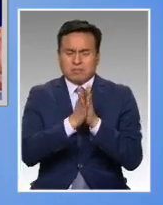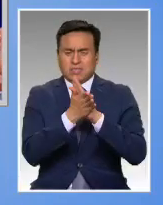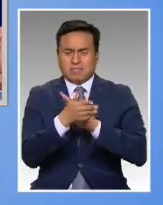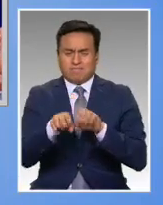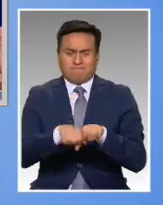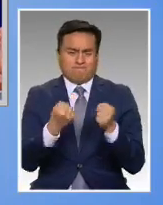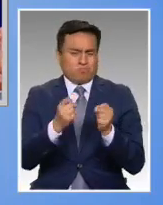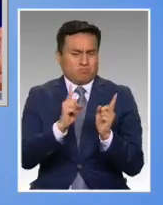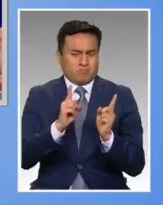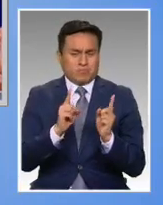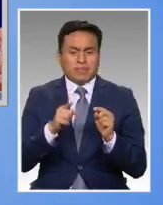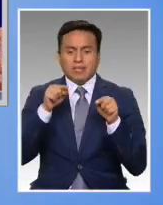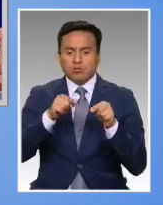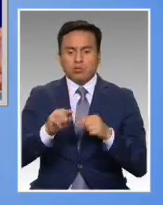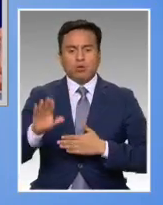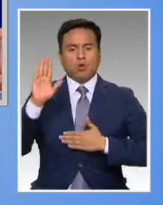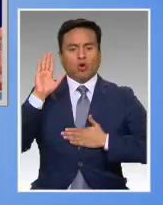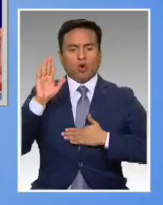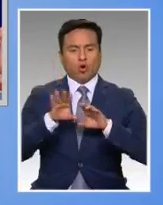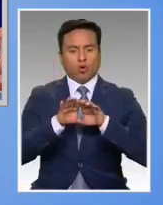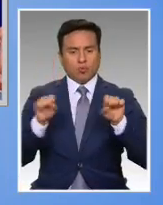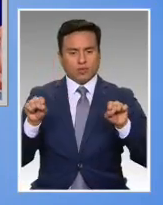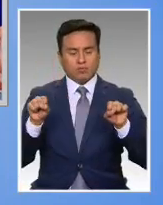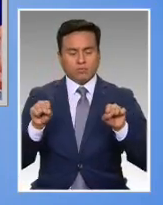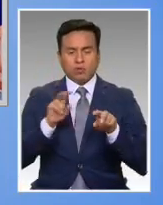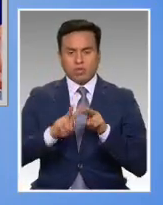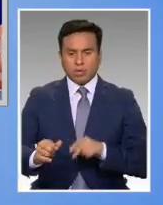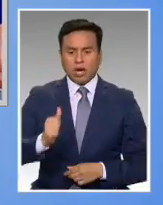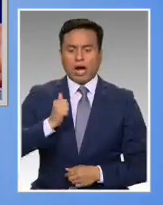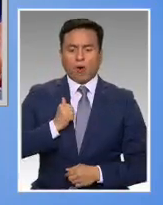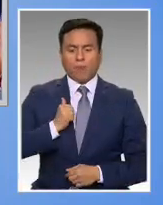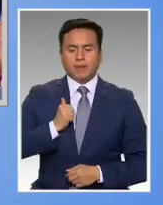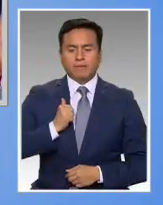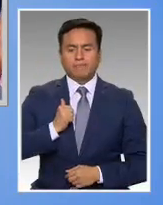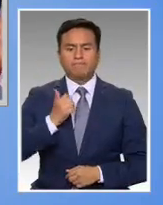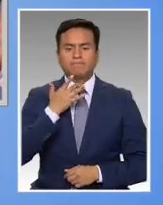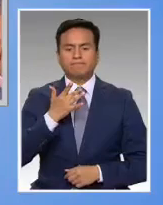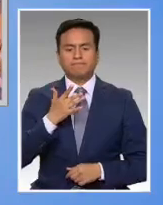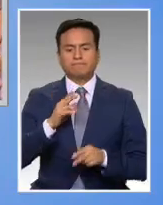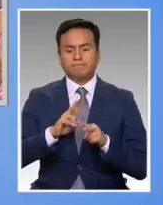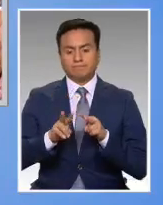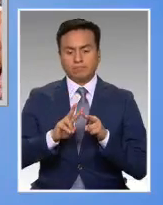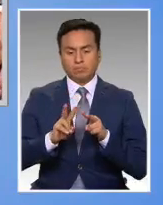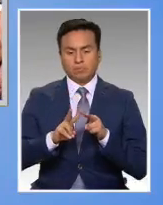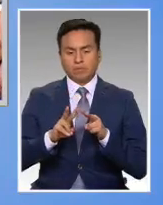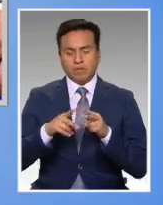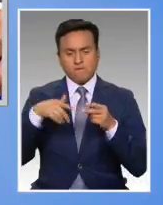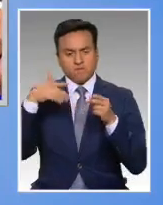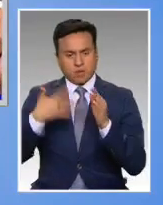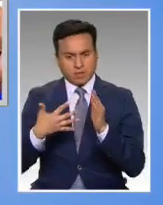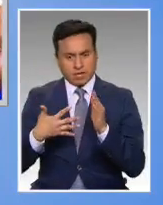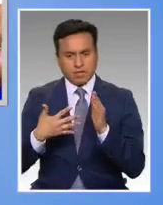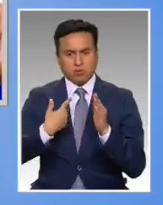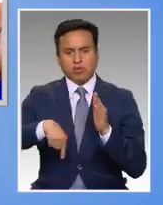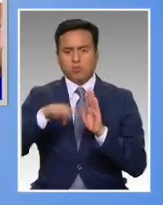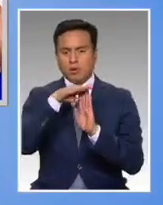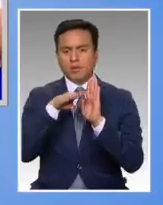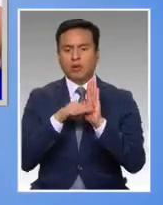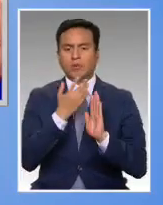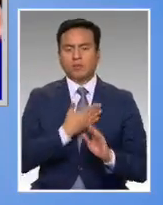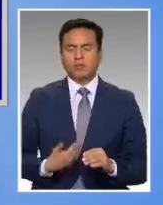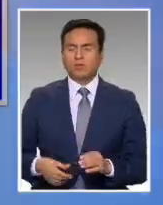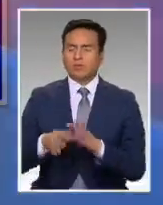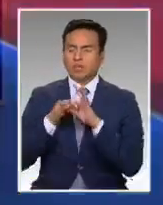destruidas y eso es un compromiso que lo vamos a cumplir porque lo llevamos como parte fundamental de nuestro programa de gobierno